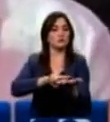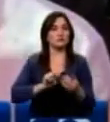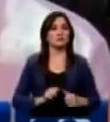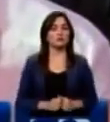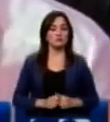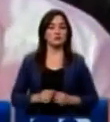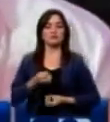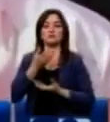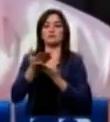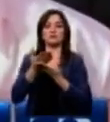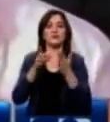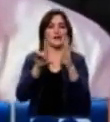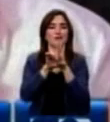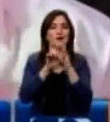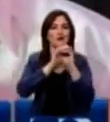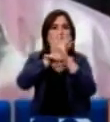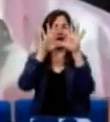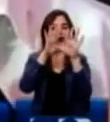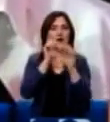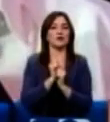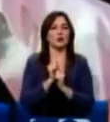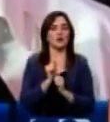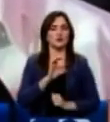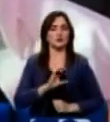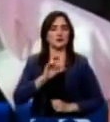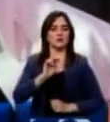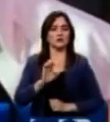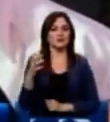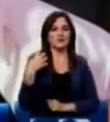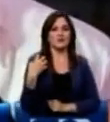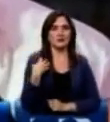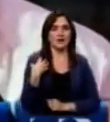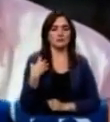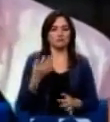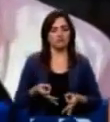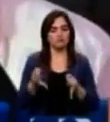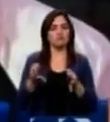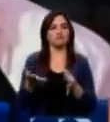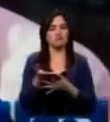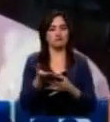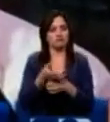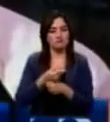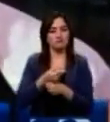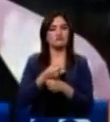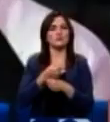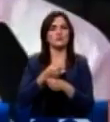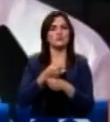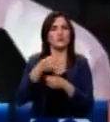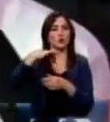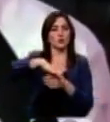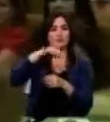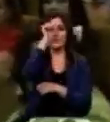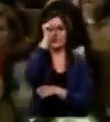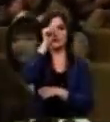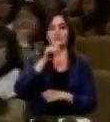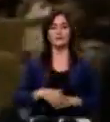ellos tengan información legal, básicamente el Consejo Nacional Electoral, y garantizar de mejor forma la realización de las elecciones de este